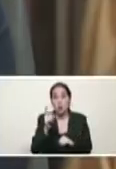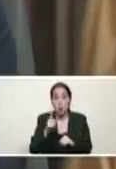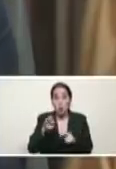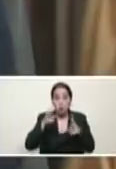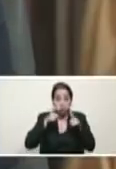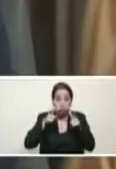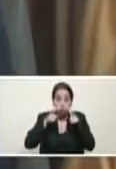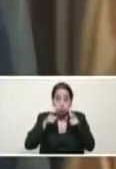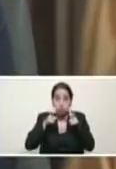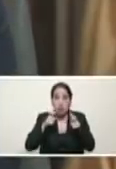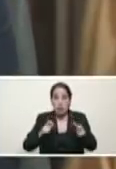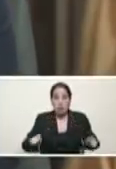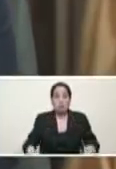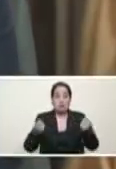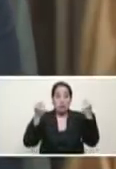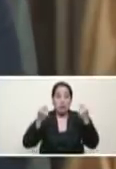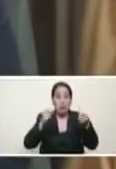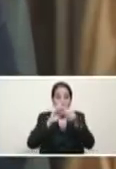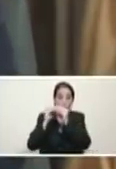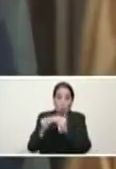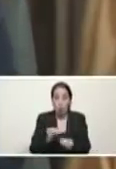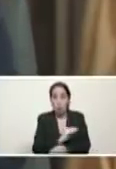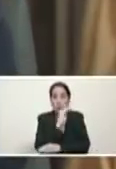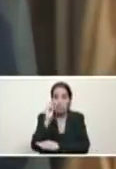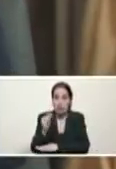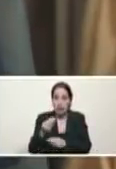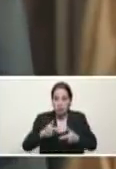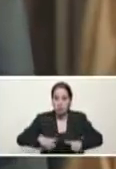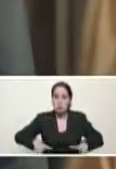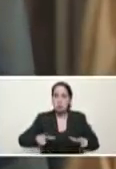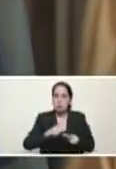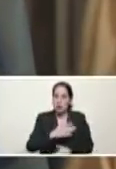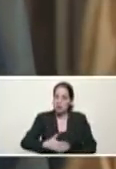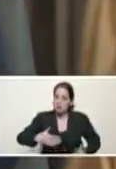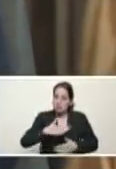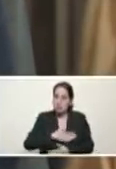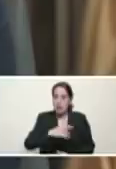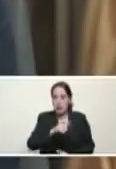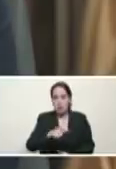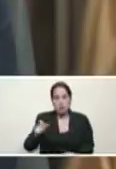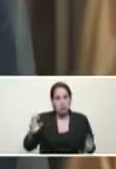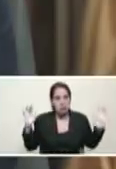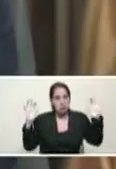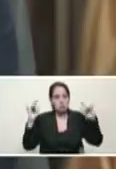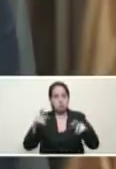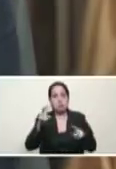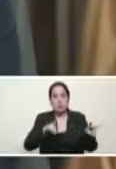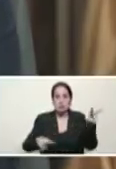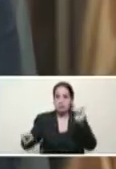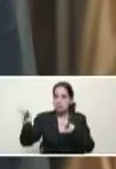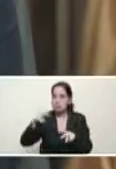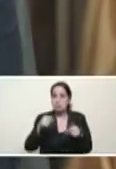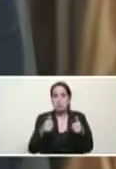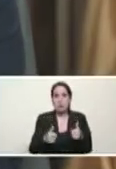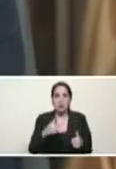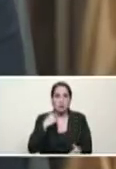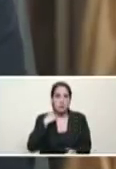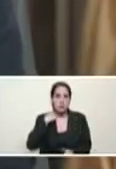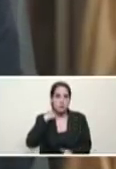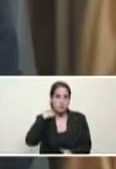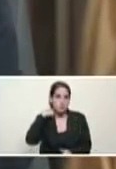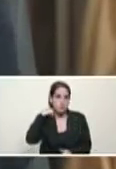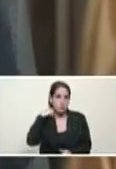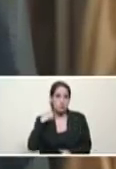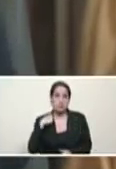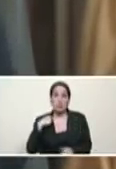recuperarlos, mantenerlos, preservarlos, y que ese espacio público quede al servicio del ciudadano. Allí, esta es una misión que contempla también la